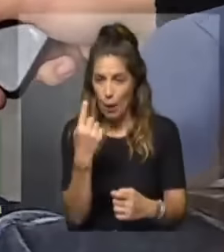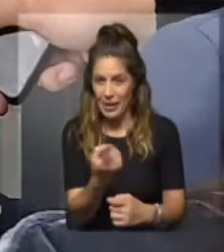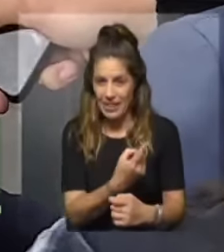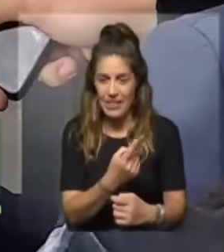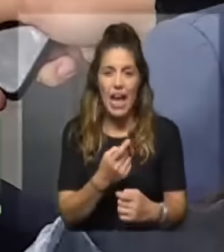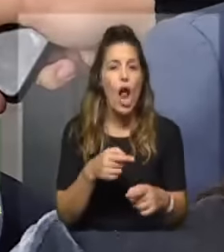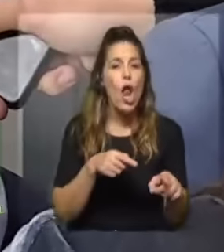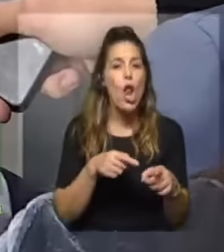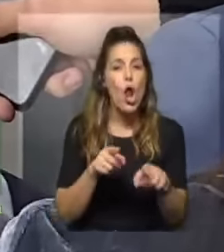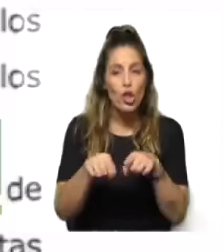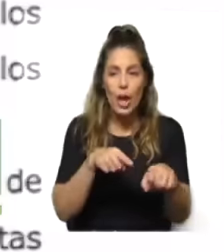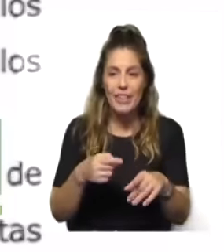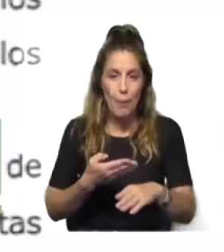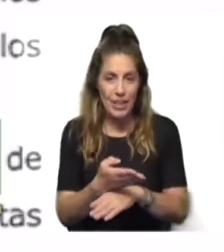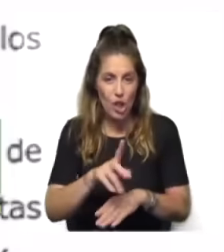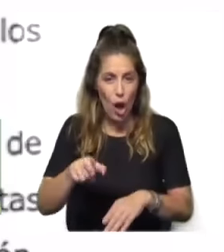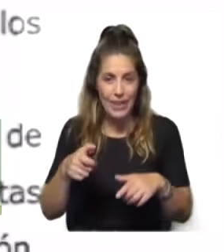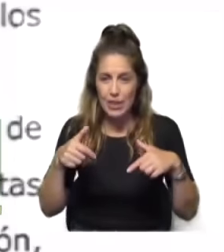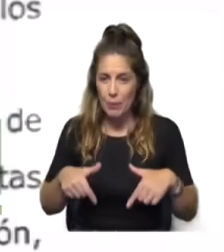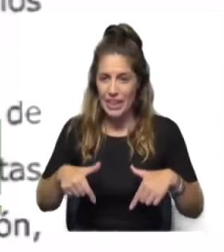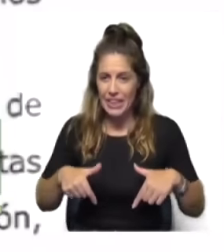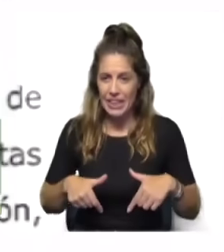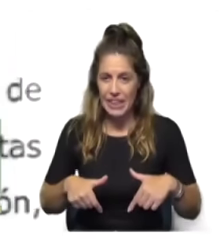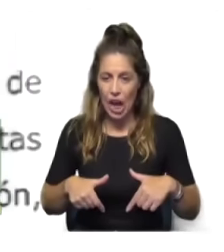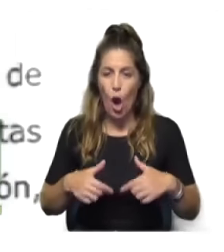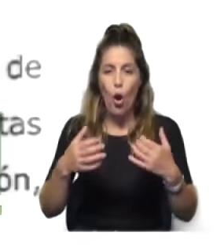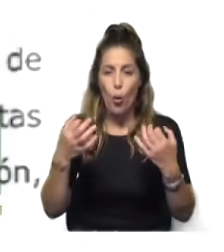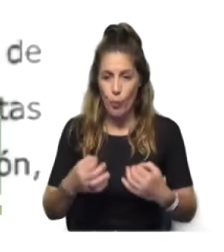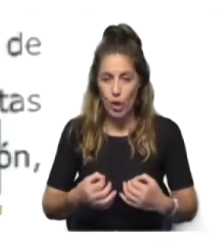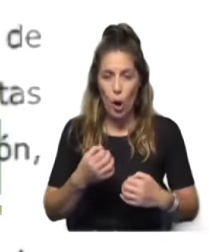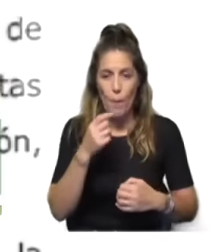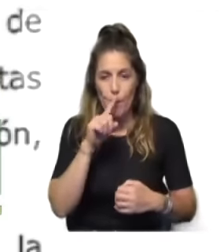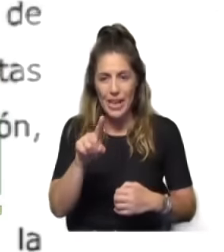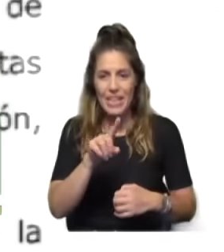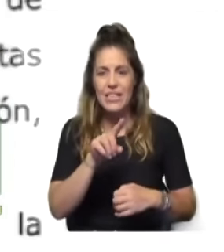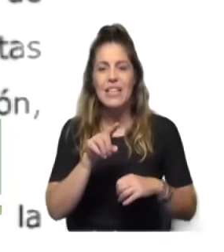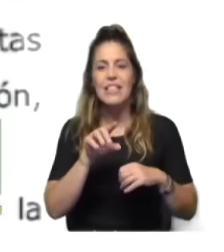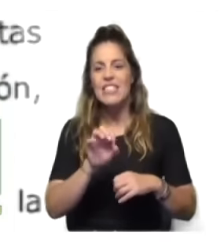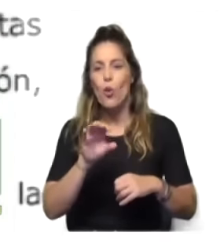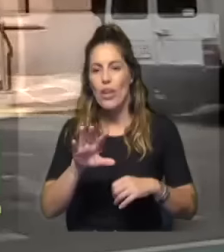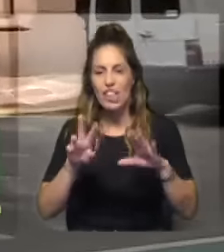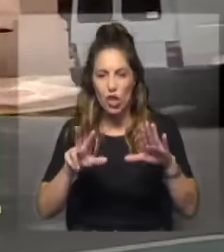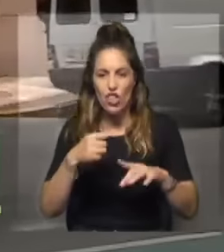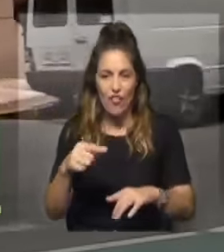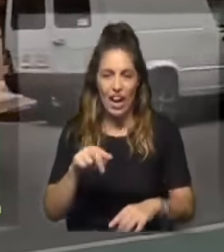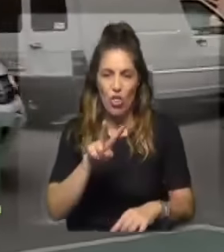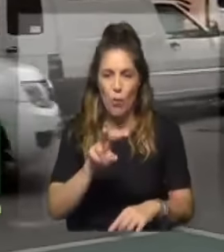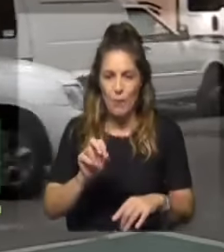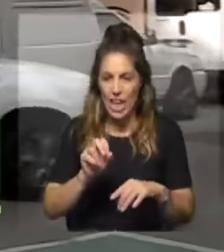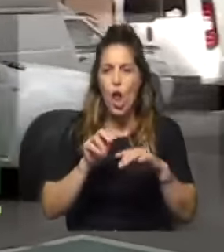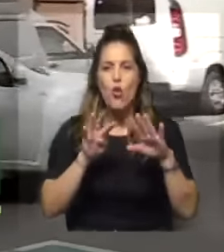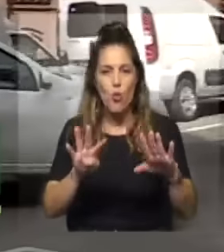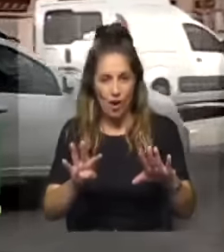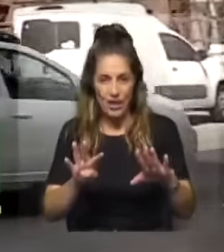trámites solicitados por la exministra cumplió con la resolución ministerial 108/2 en virtud de lo anterior se